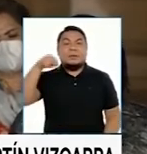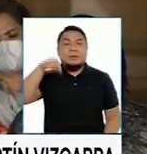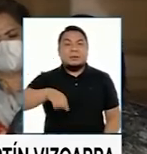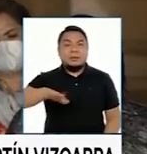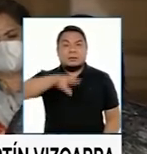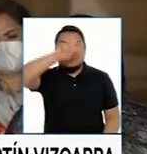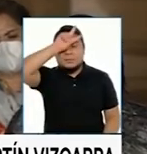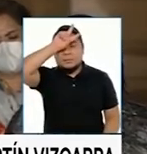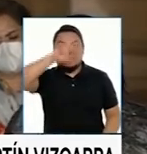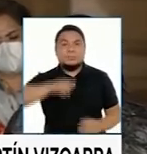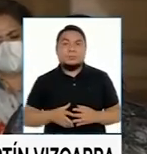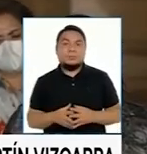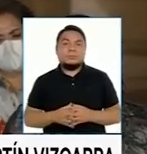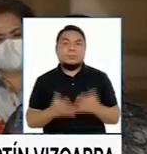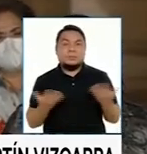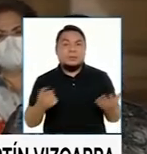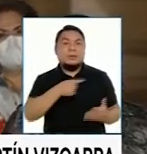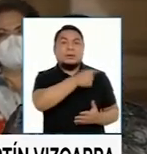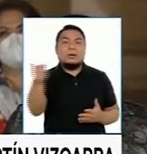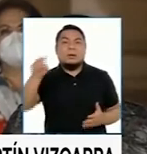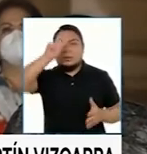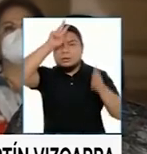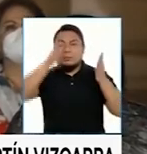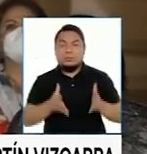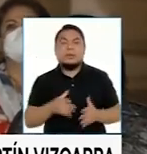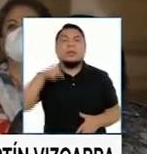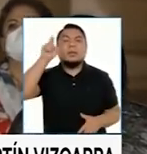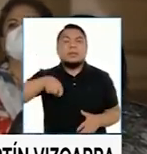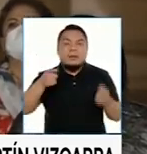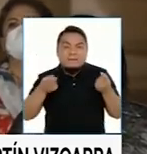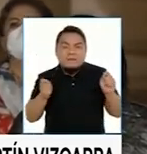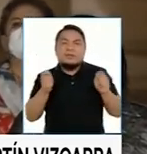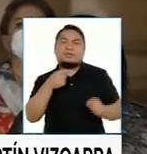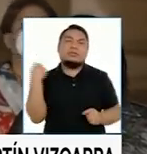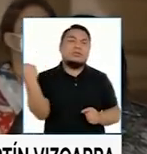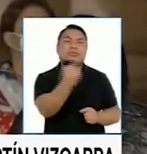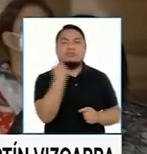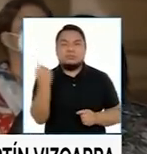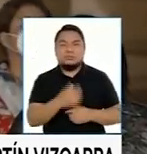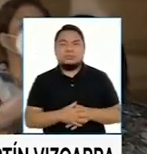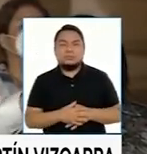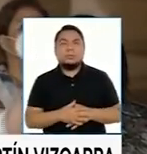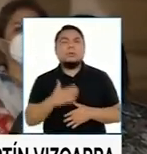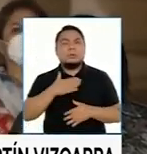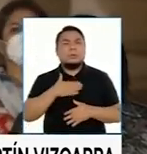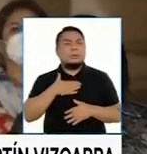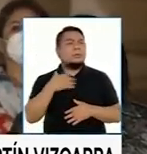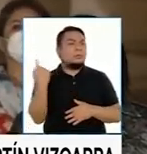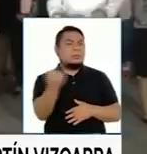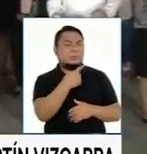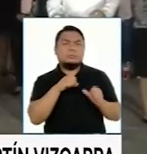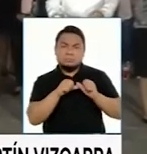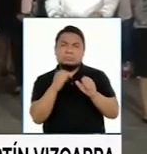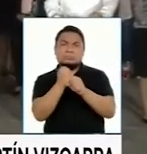existen grandes corporaciones que se encuentran detrás. Y una de las discusiones que está dando vueltas en